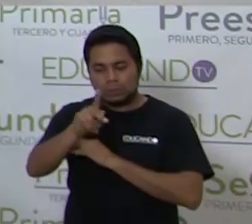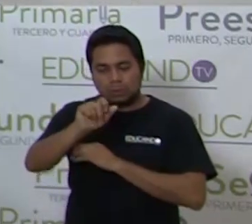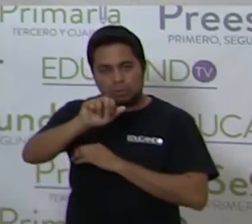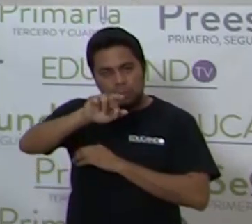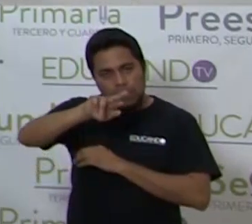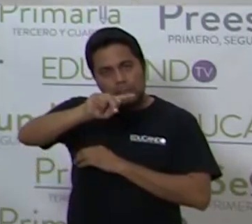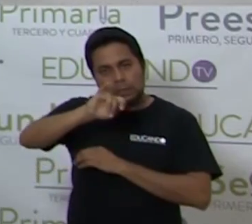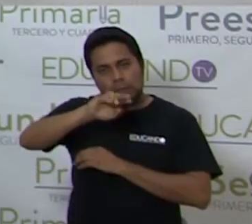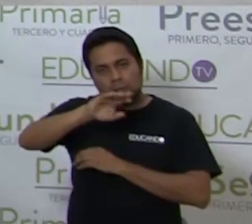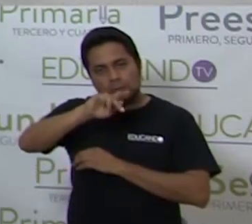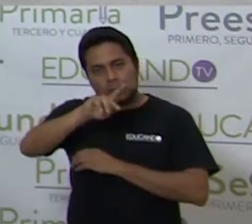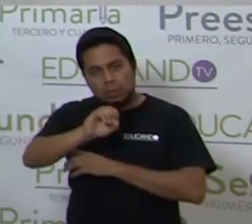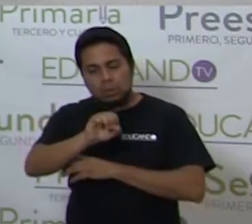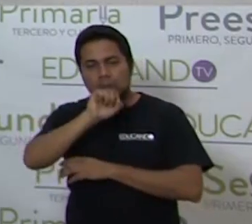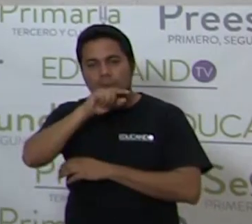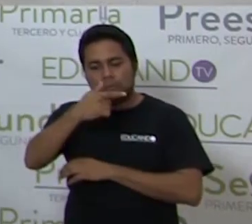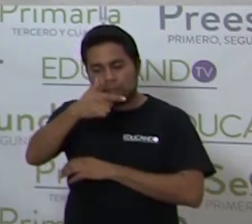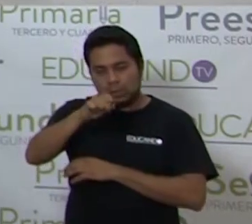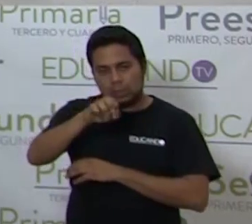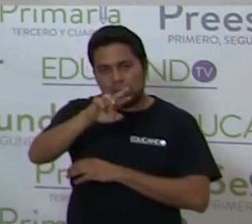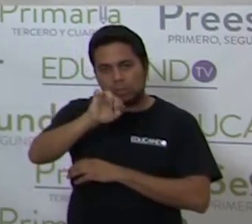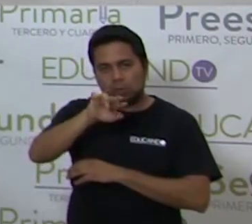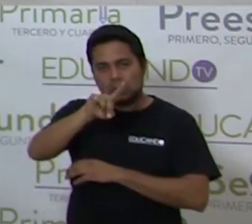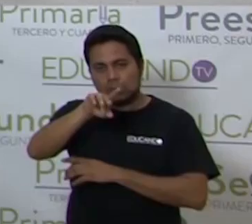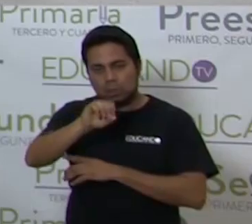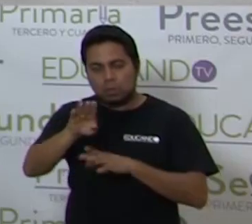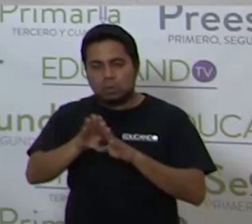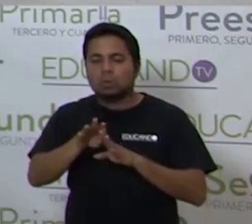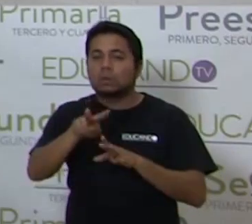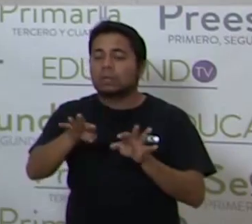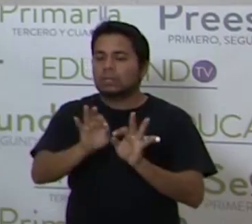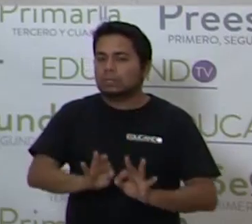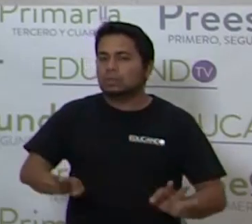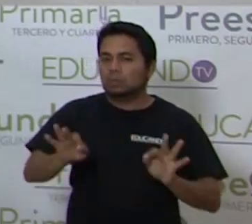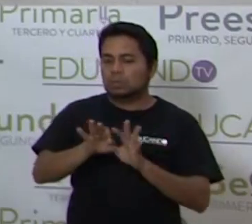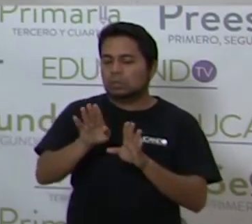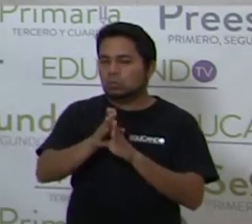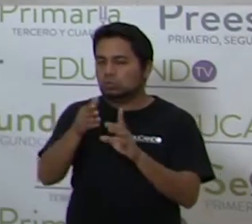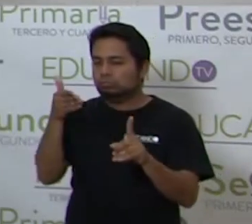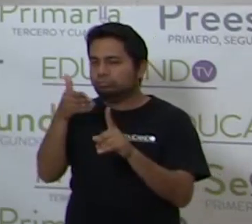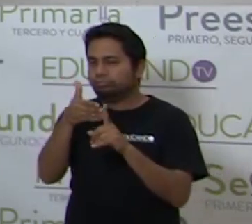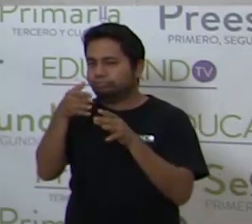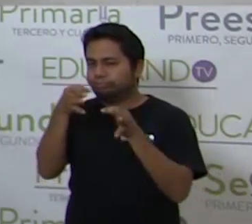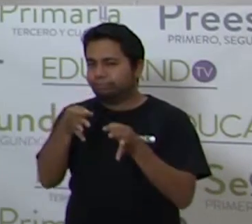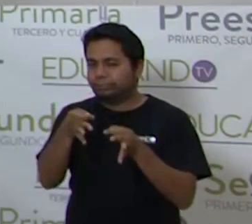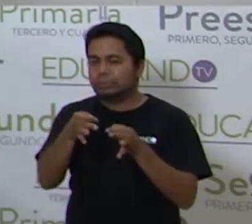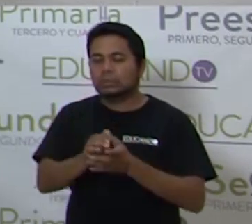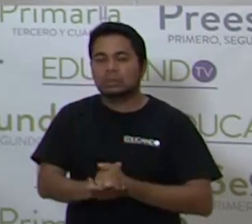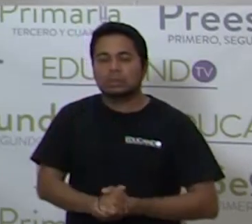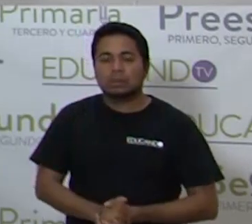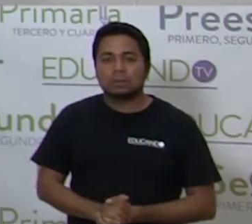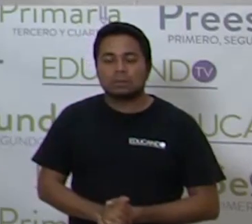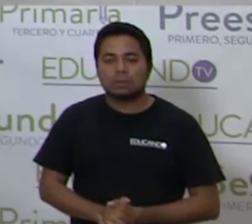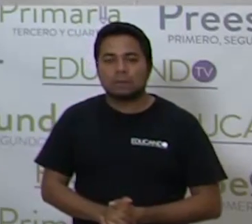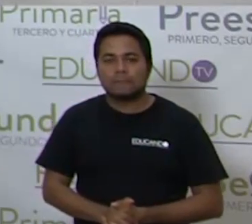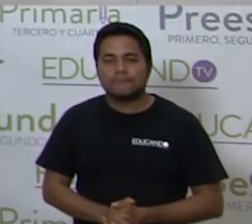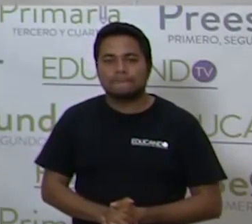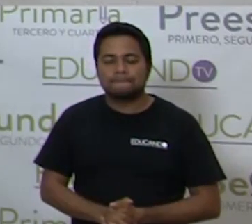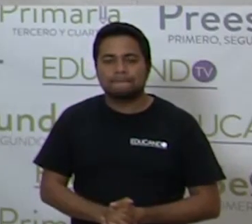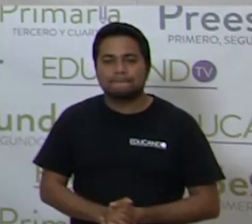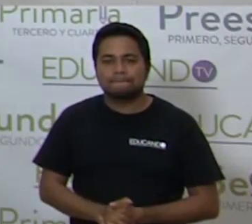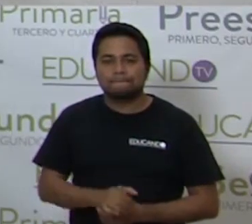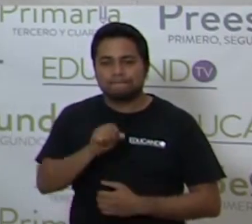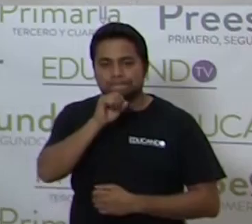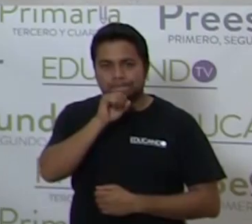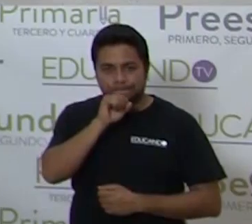el gerundio, de forma muy importante y muy específica. Vamos a tener